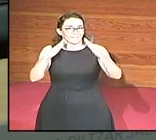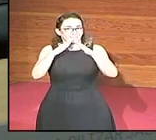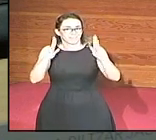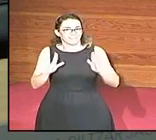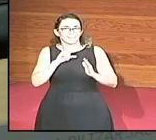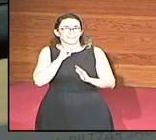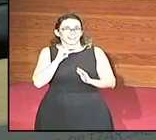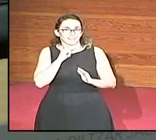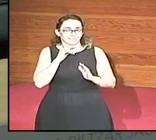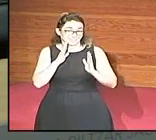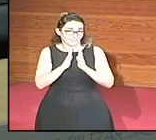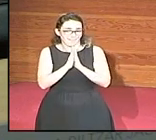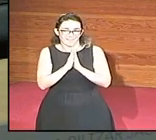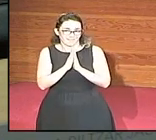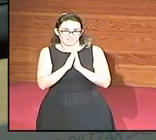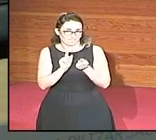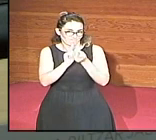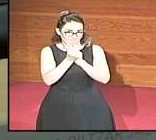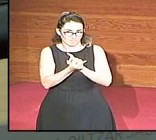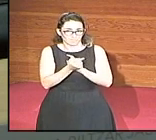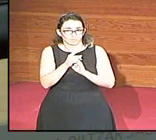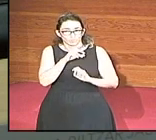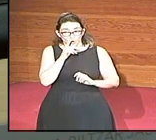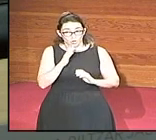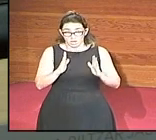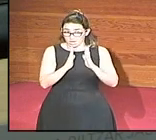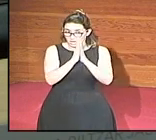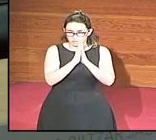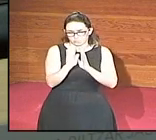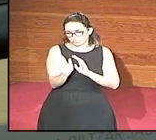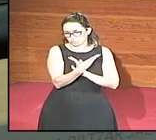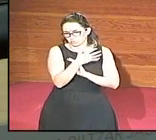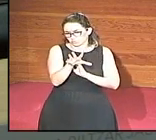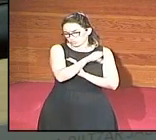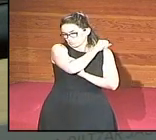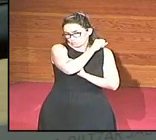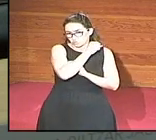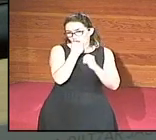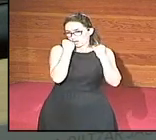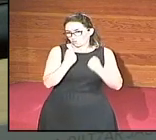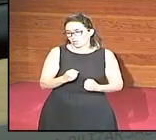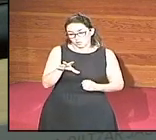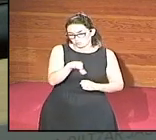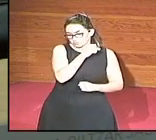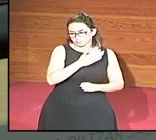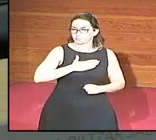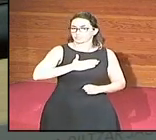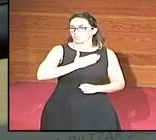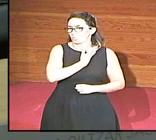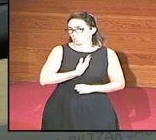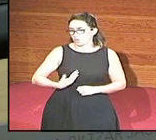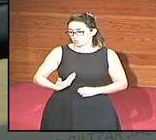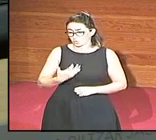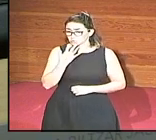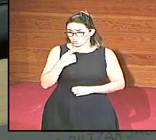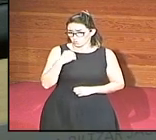otros. Las iglesias se quitan por la fuerza. Un día por la noche abres tal, y dices, esto es mío, ¿por qué? Pues porque si no te parto la